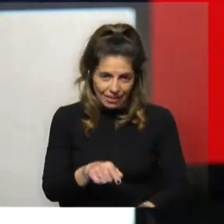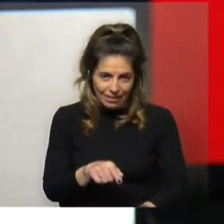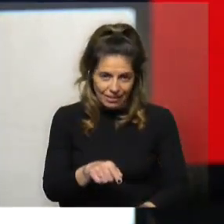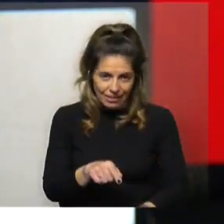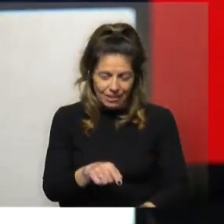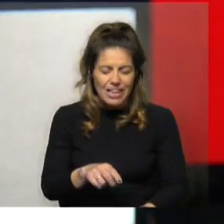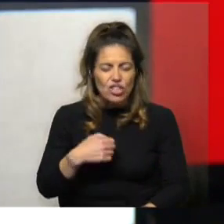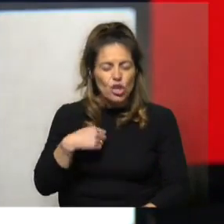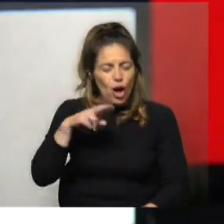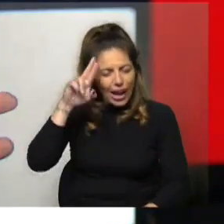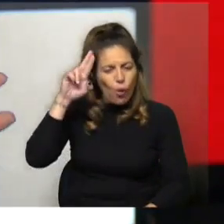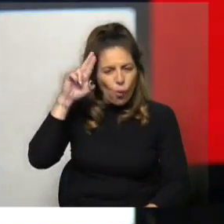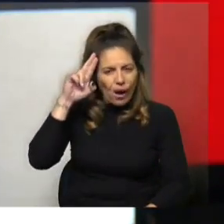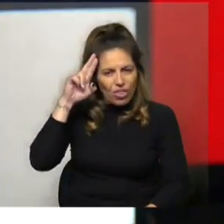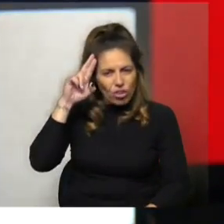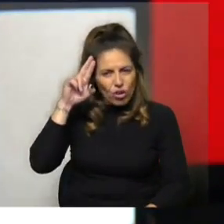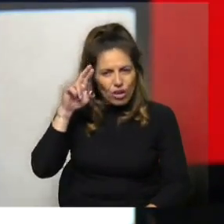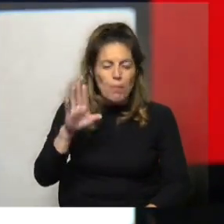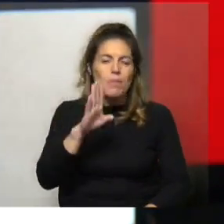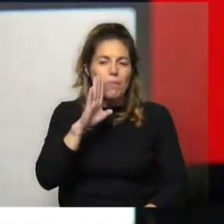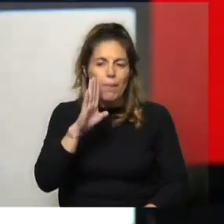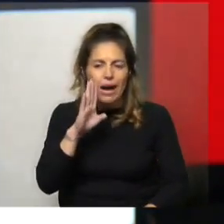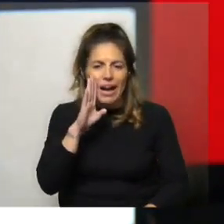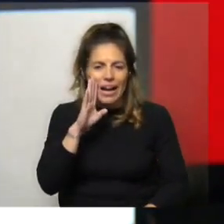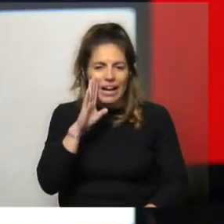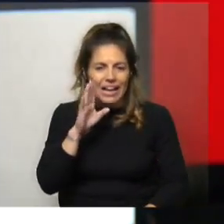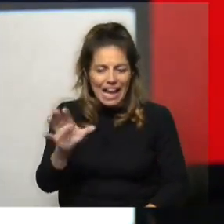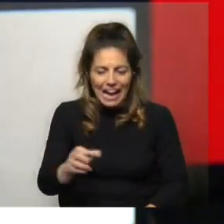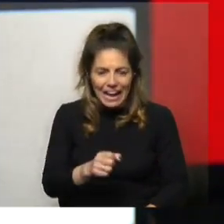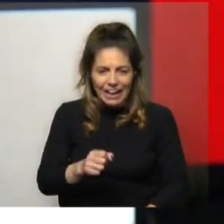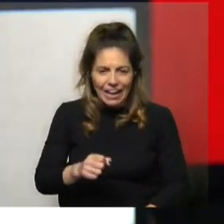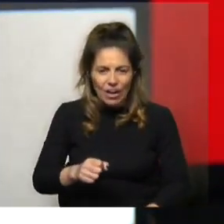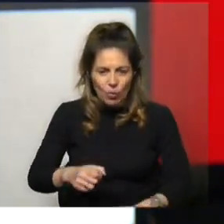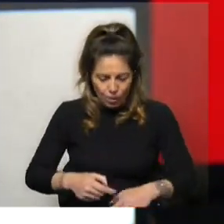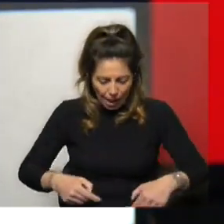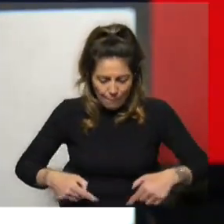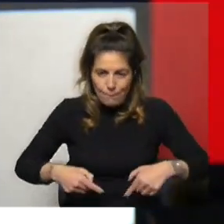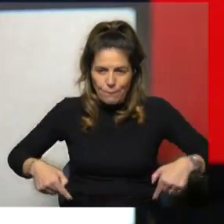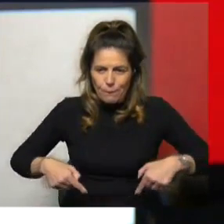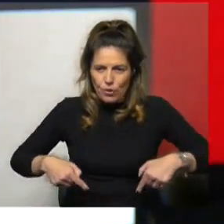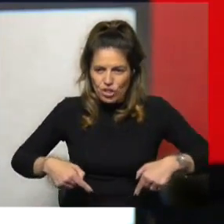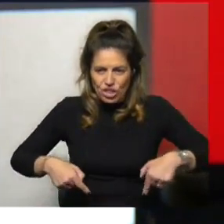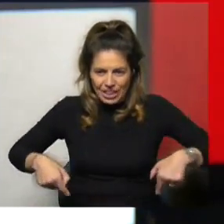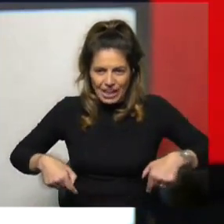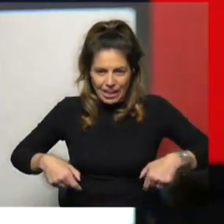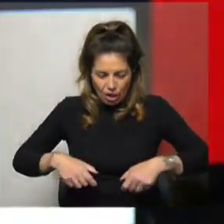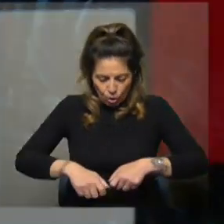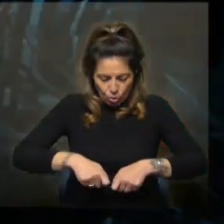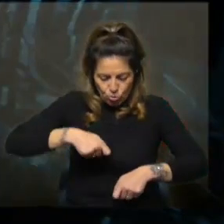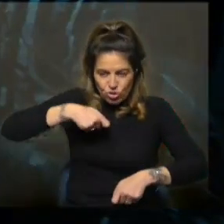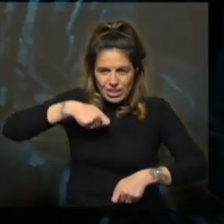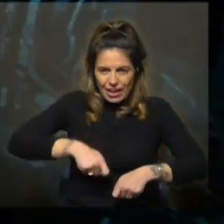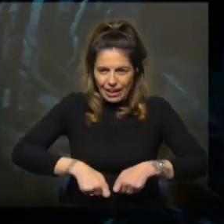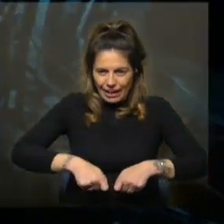y recuerdo como si fuera hoy que mi madre agarra una Pollera de las que tienen cierre es decir se unían con un cierre